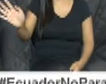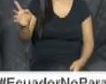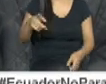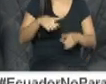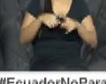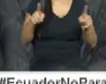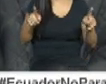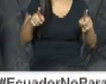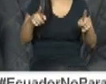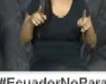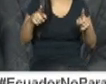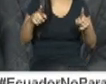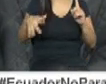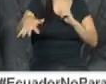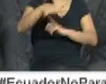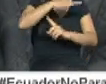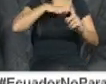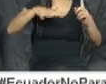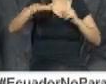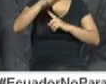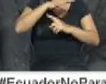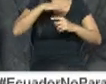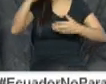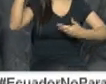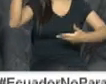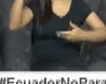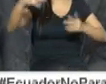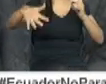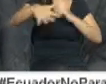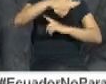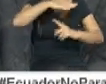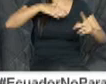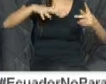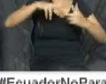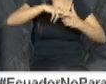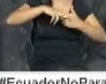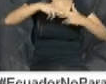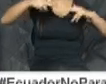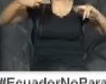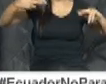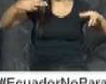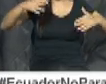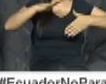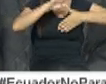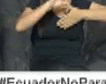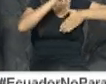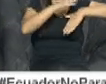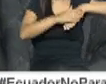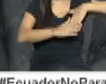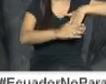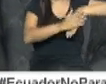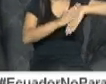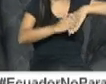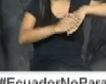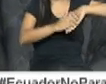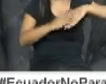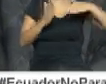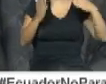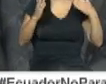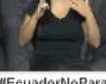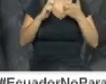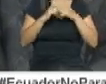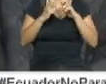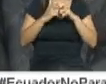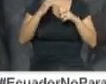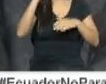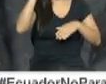contexto político de la región de América Latina no da para eso, a pesar que ahora te hablamos de golpes blandos, como lo que pasaba en Brasil, pero en todo caso, por lo menos tomarse